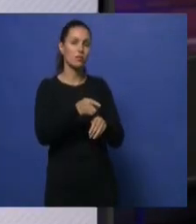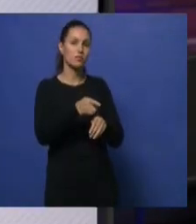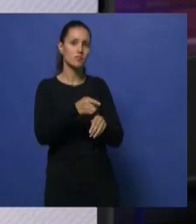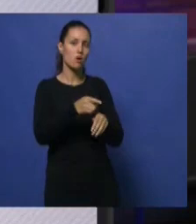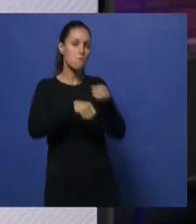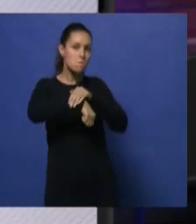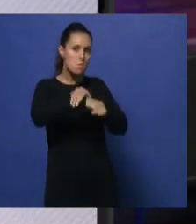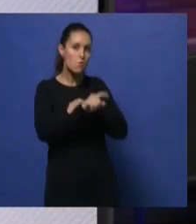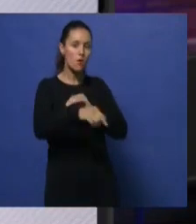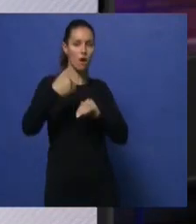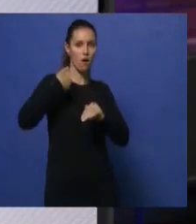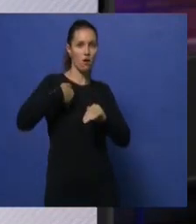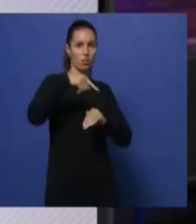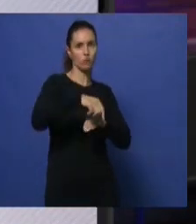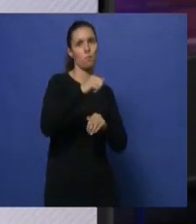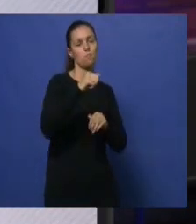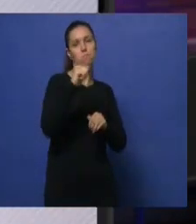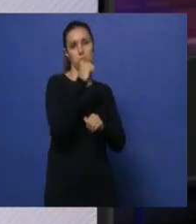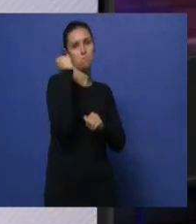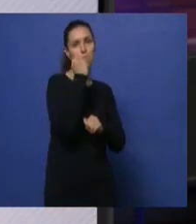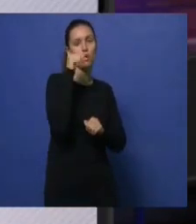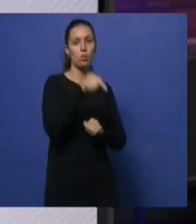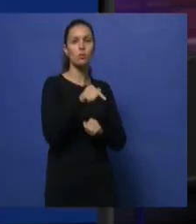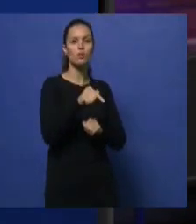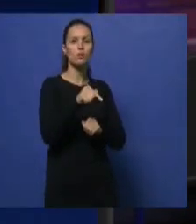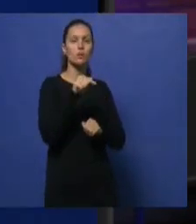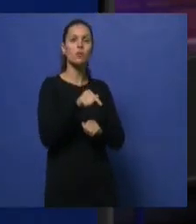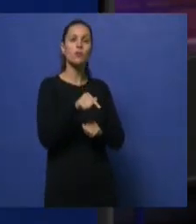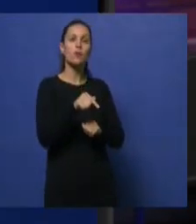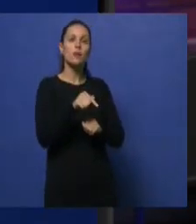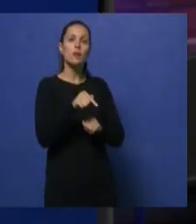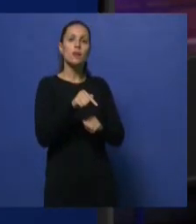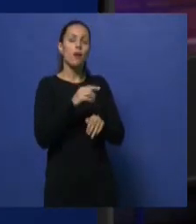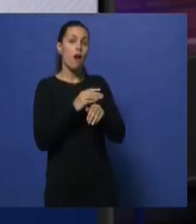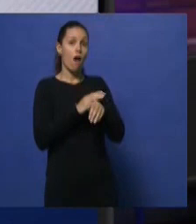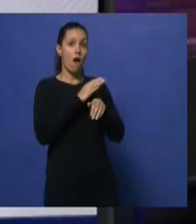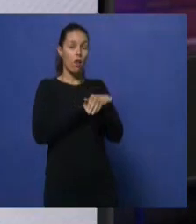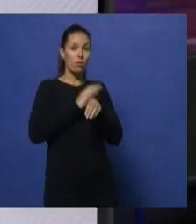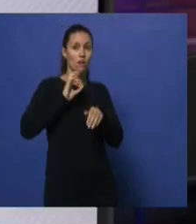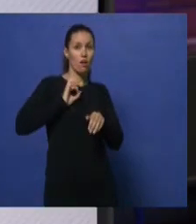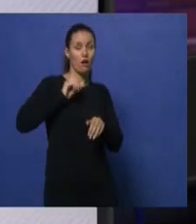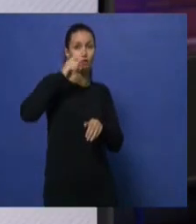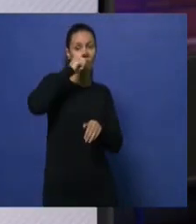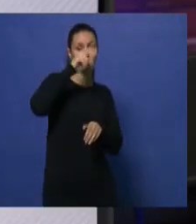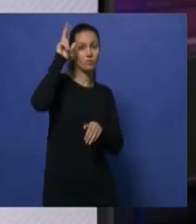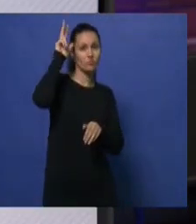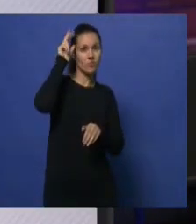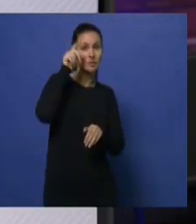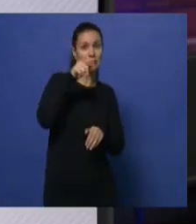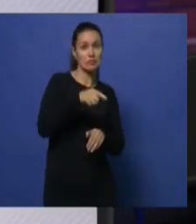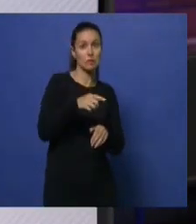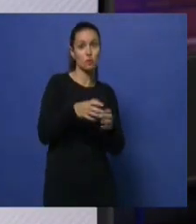art del fútbol argentino no hablamos ya del mundial 78 en aquella vuelta olímpica